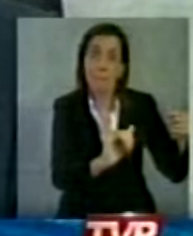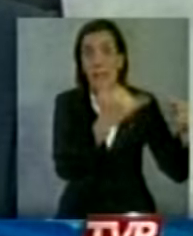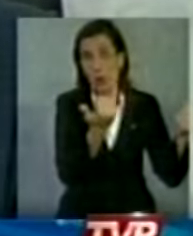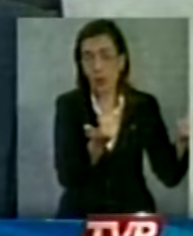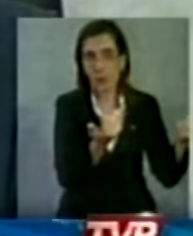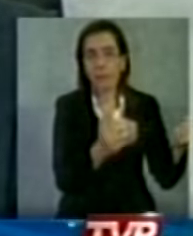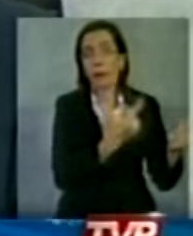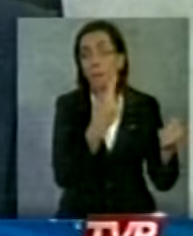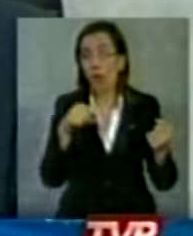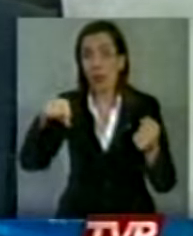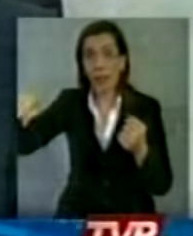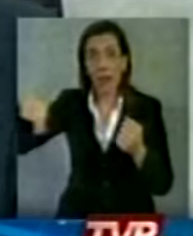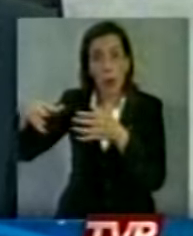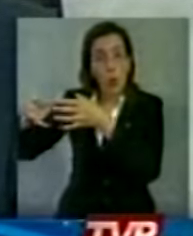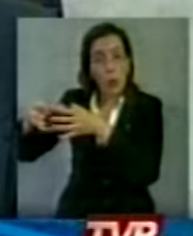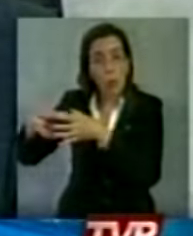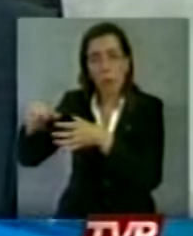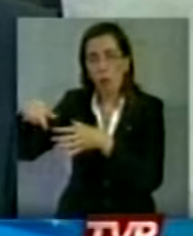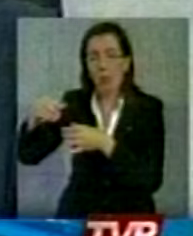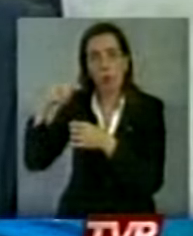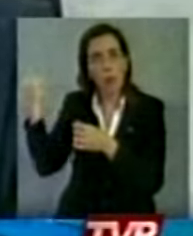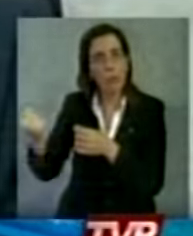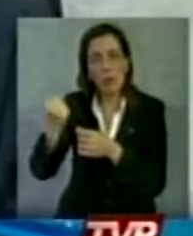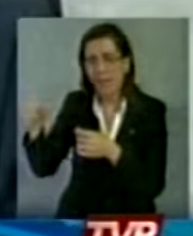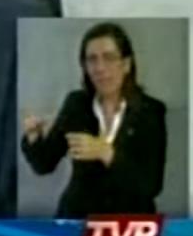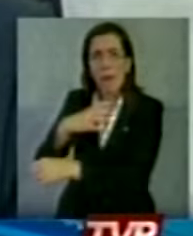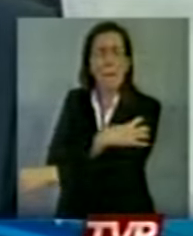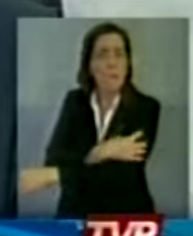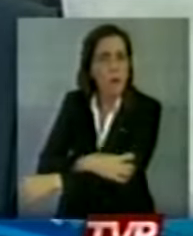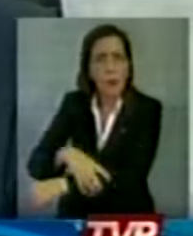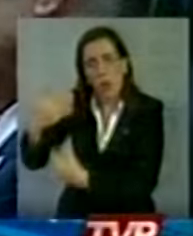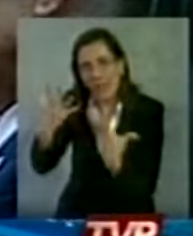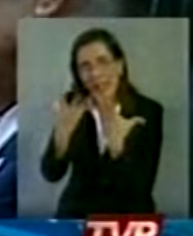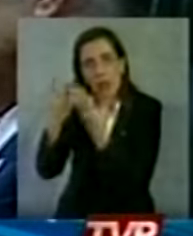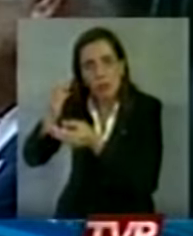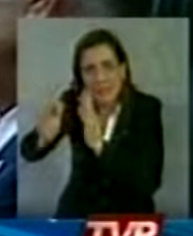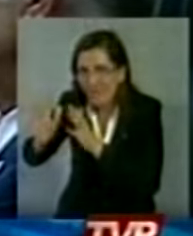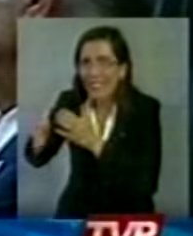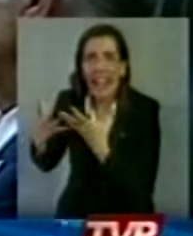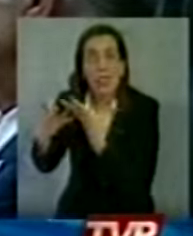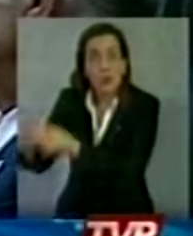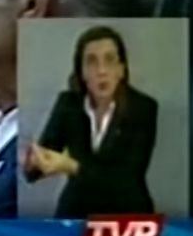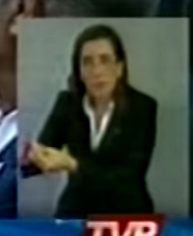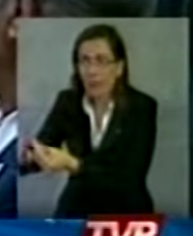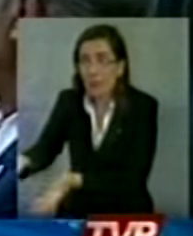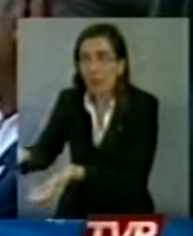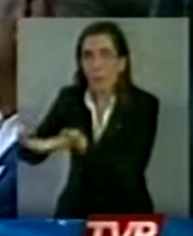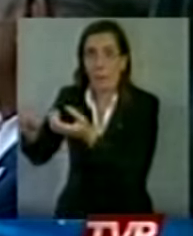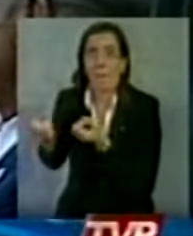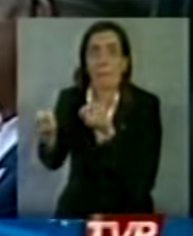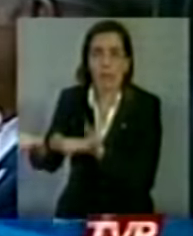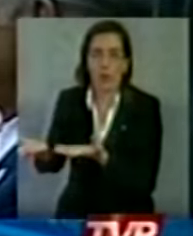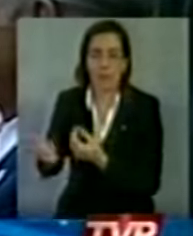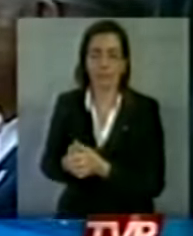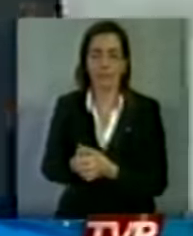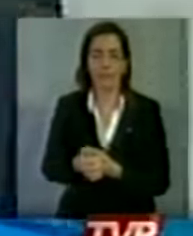mejoren, pero que se ocupe también de manera urgente de los sectores más vulnerables. Para este Tucumán hemos